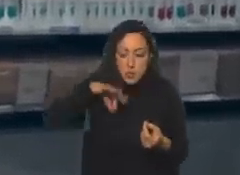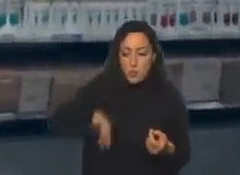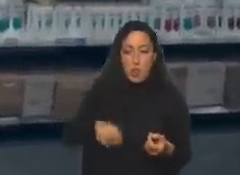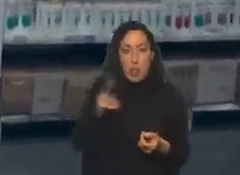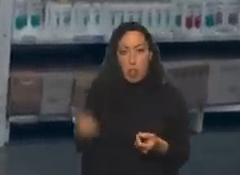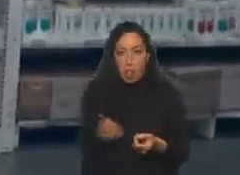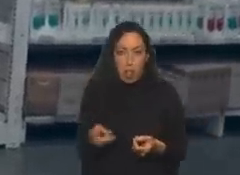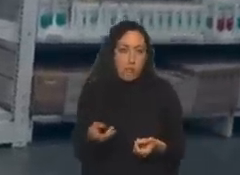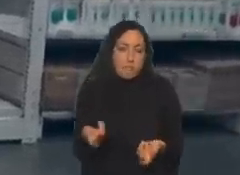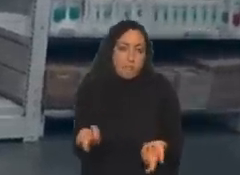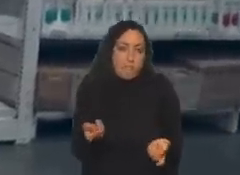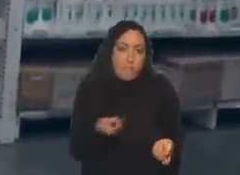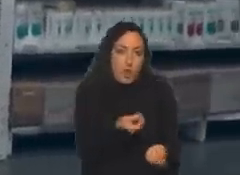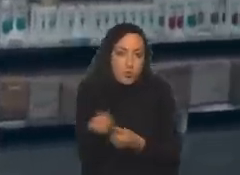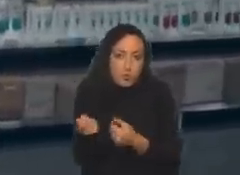buenos no hay consumo.